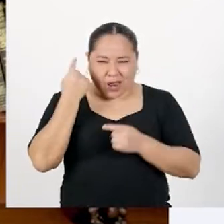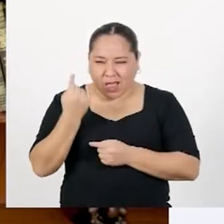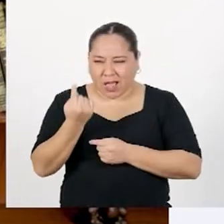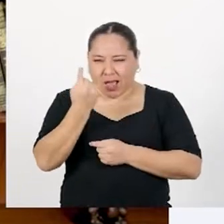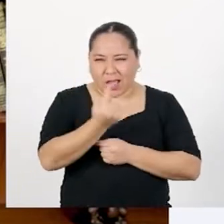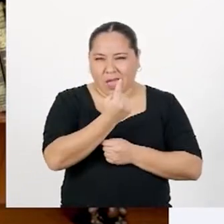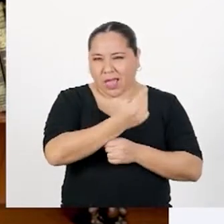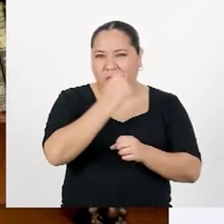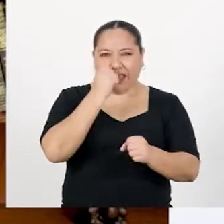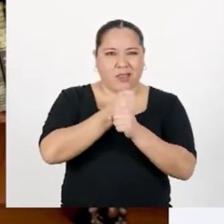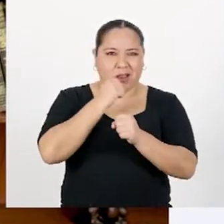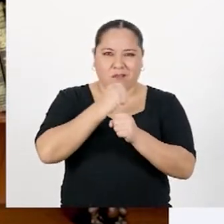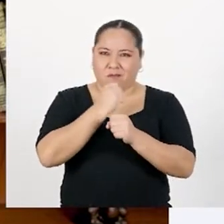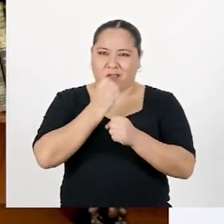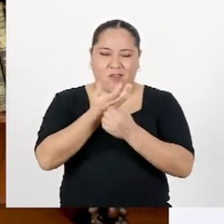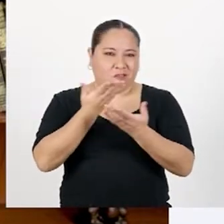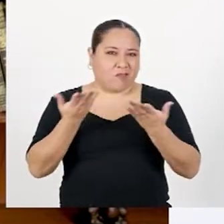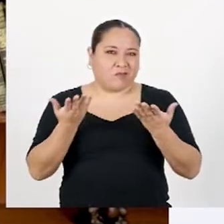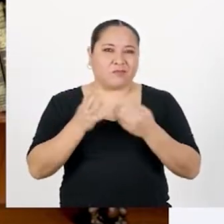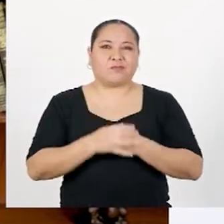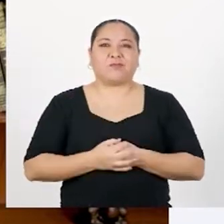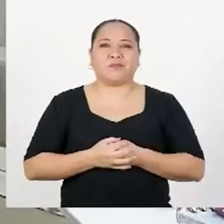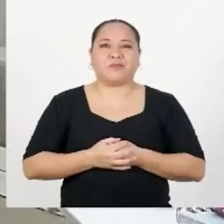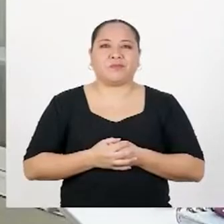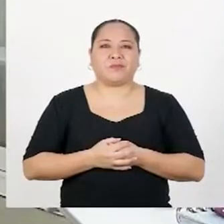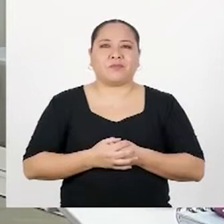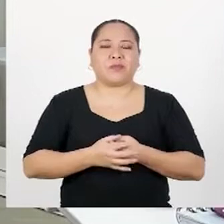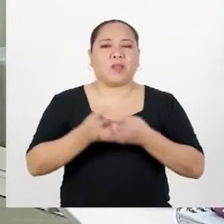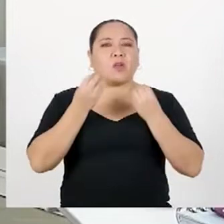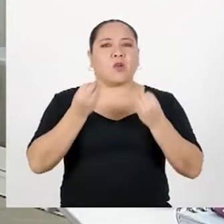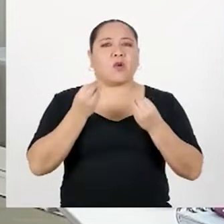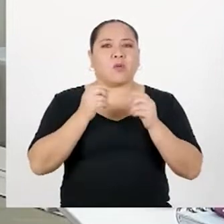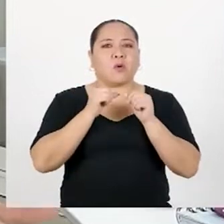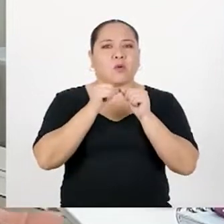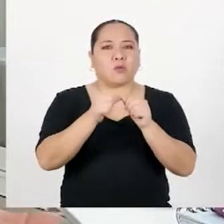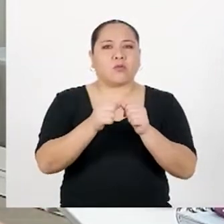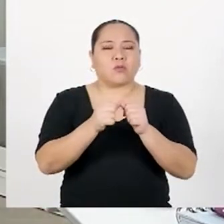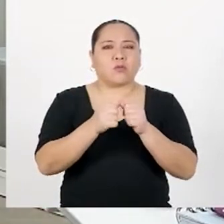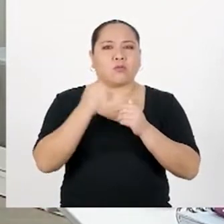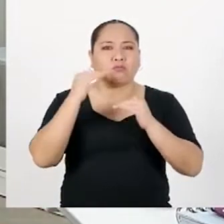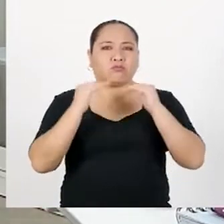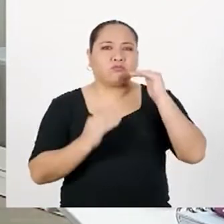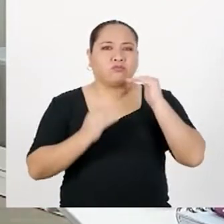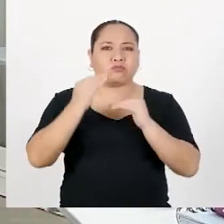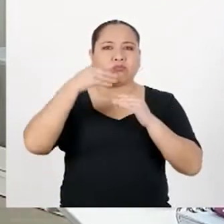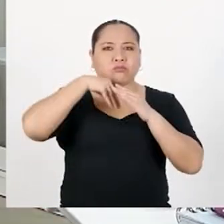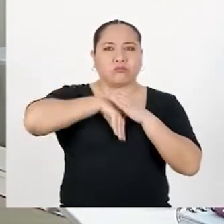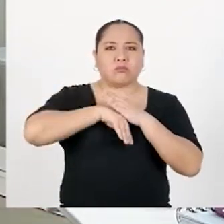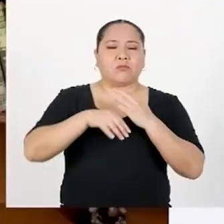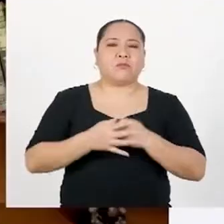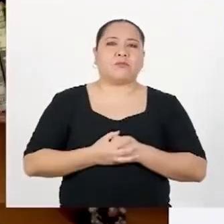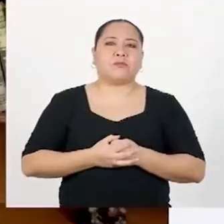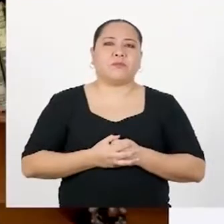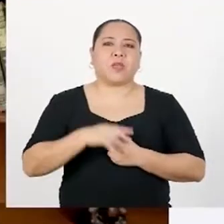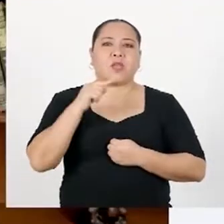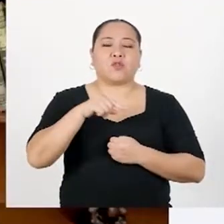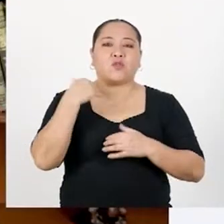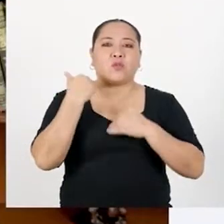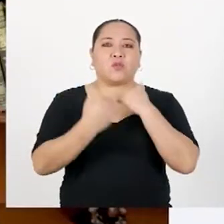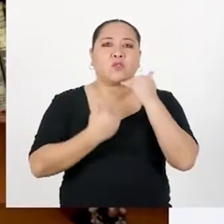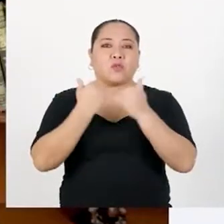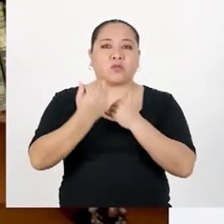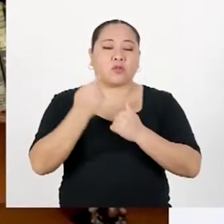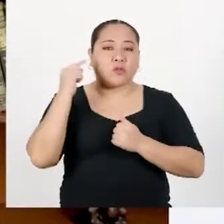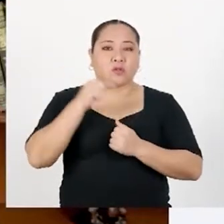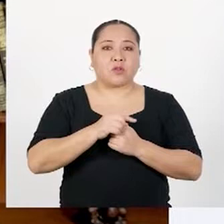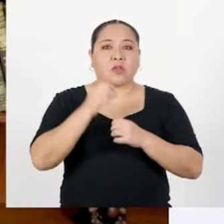para cada una de las funciones que desempeña. ¿Y cómo mantiene un equilibrio interno? Es un